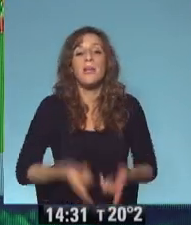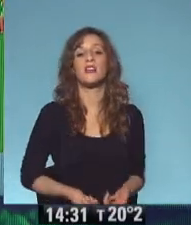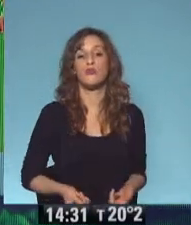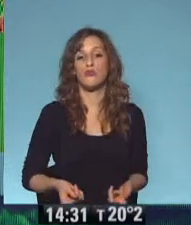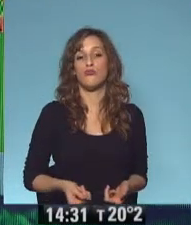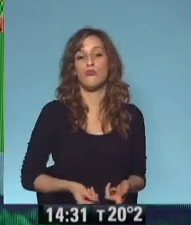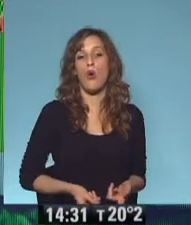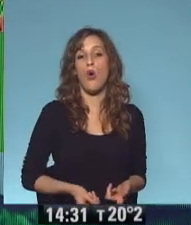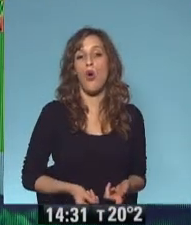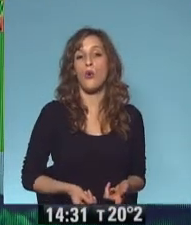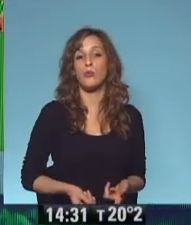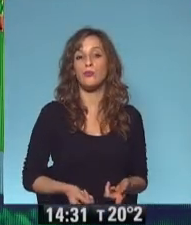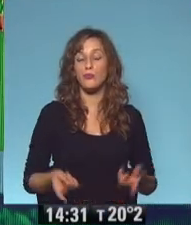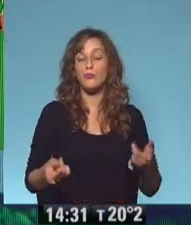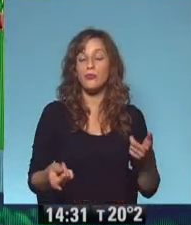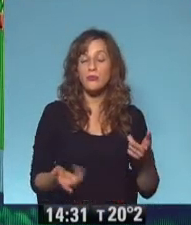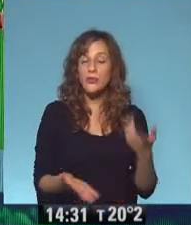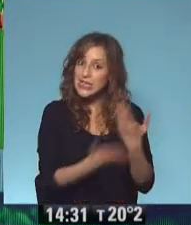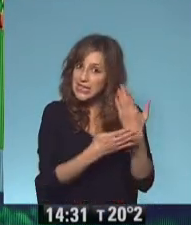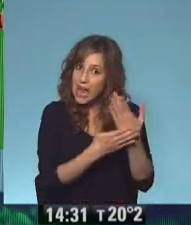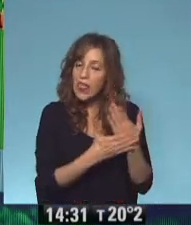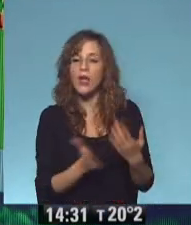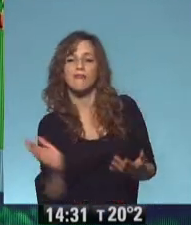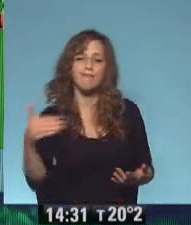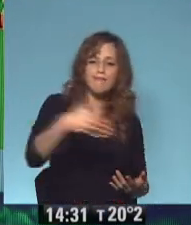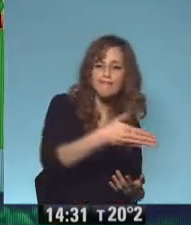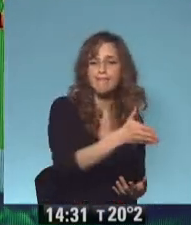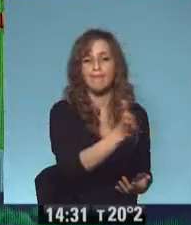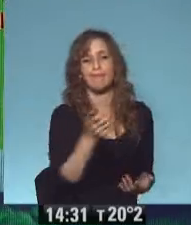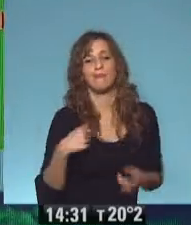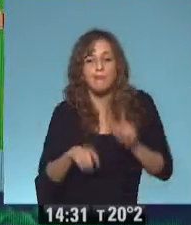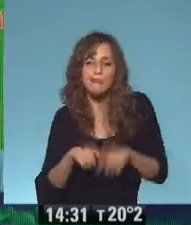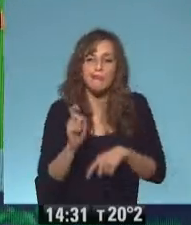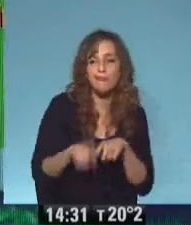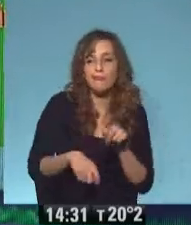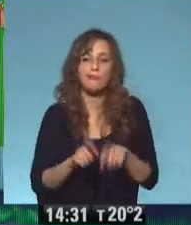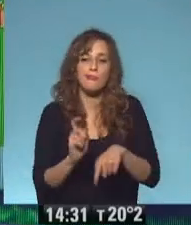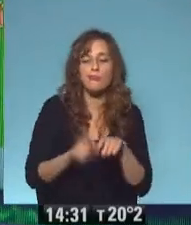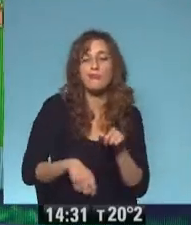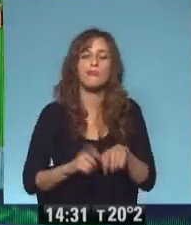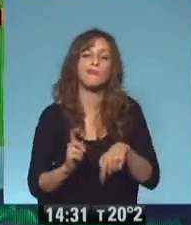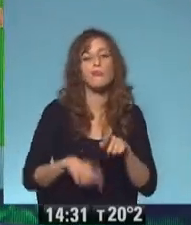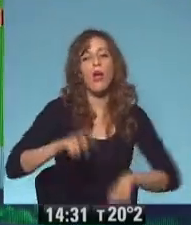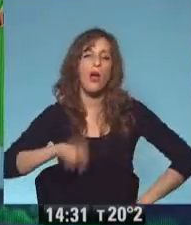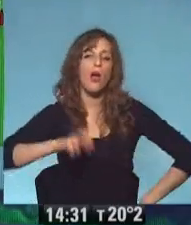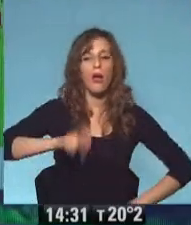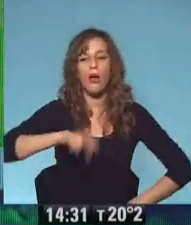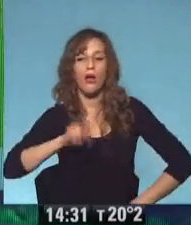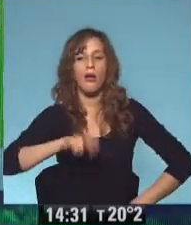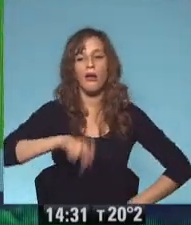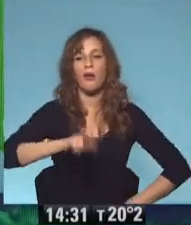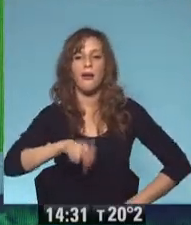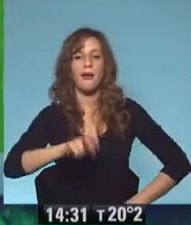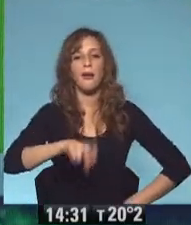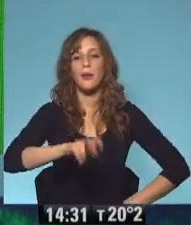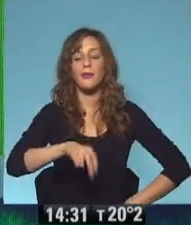dice, doblemos para este lado, doblo para la izquierda. Bien. Bien. Voy caminando. Voy caminando. Pi, pi, pi, pi, pi, pi, pi, pi, pi,